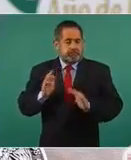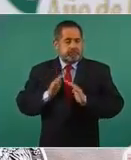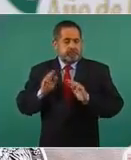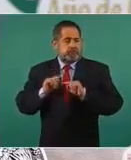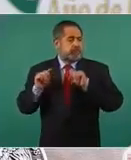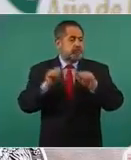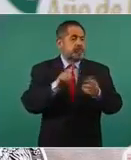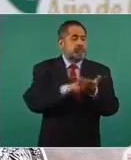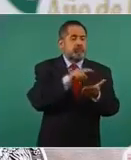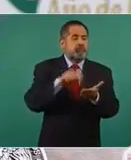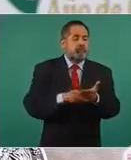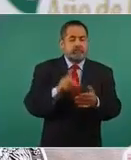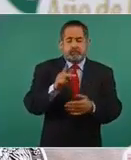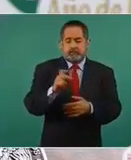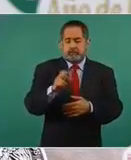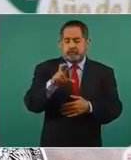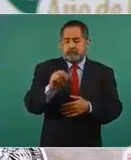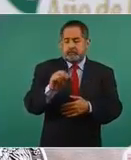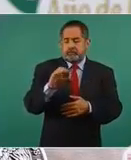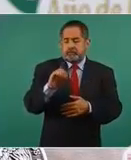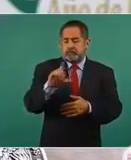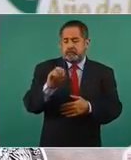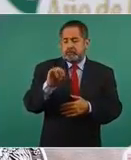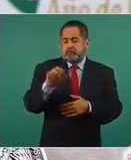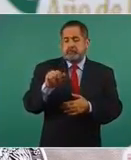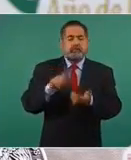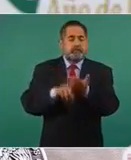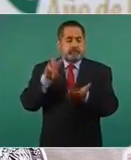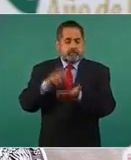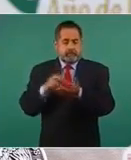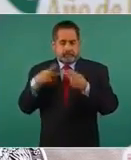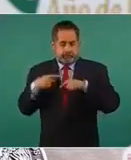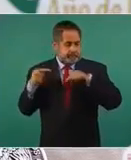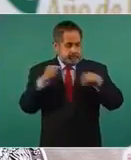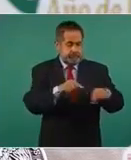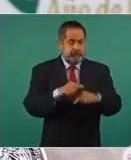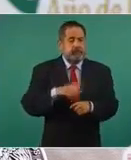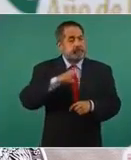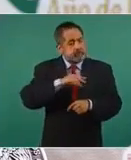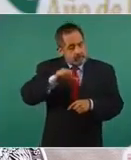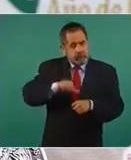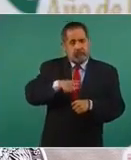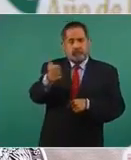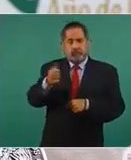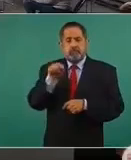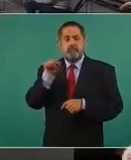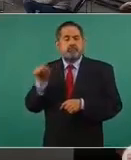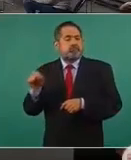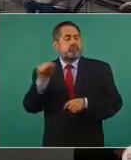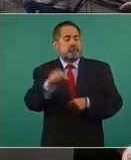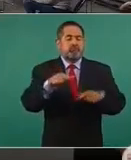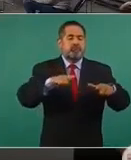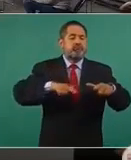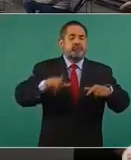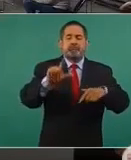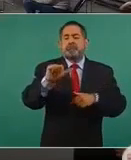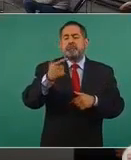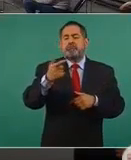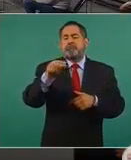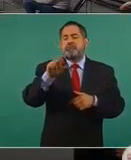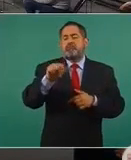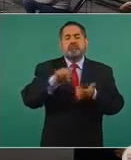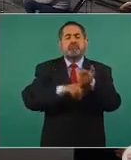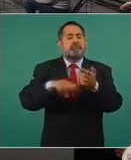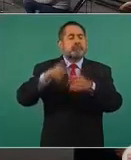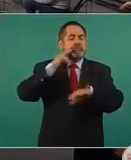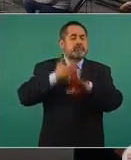Pedro de las Colonias, 3,000 hombres, y una fuerza que está integrada en La Laguna, donde es la